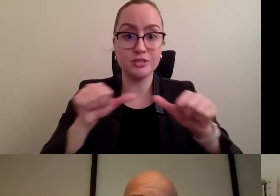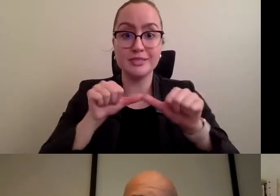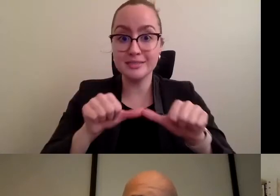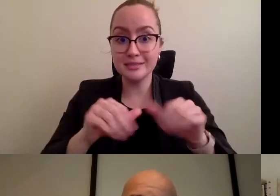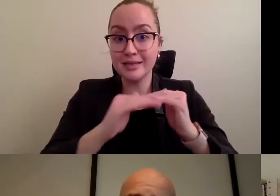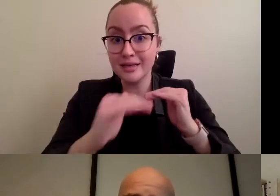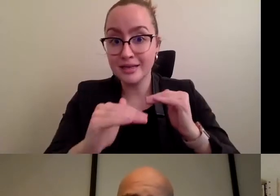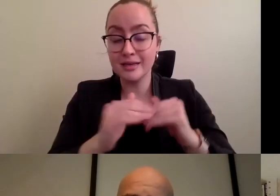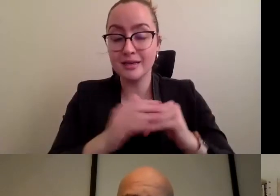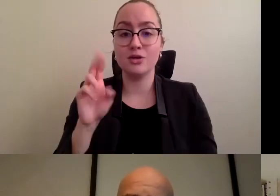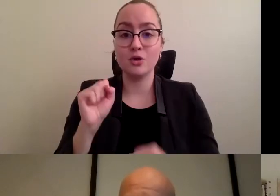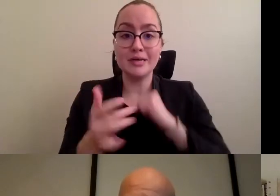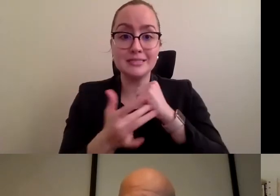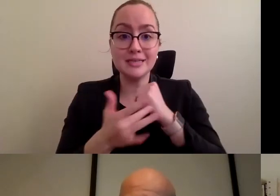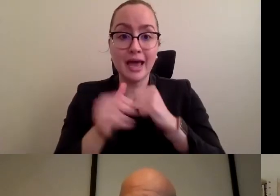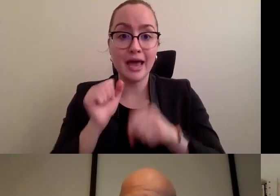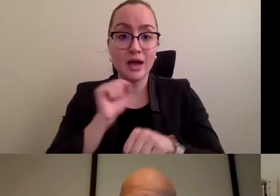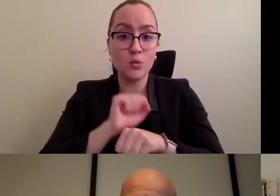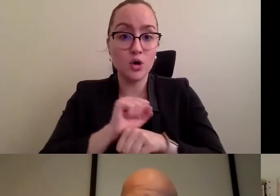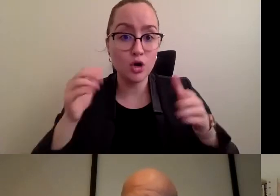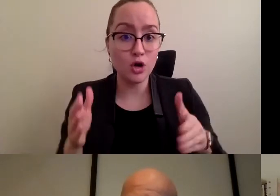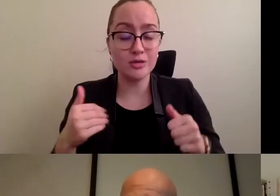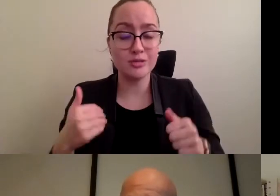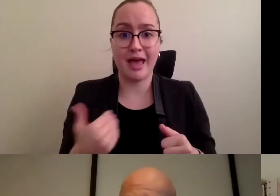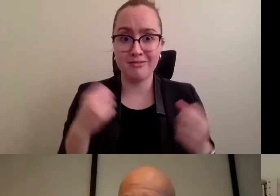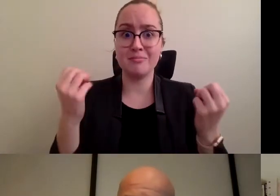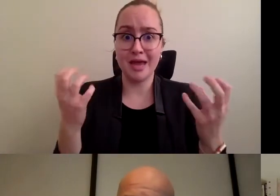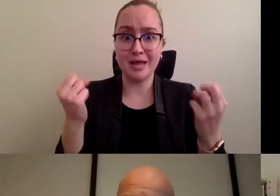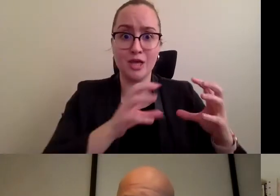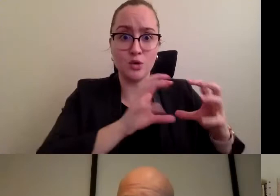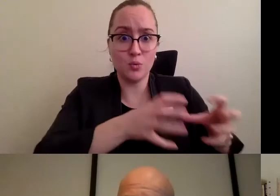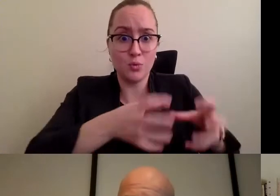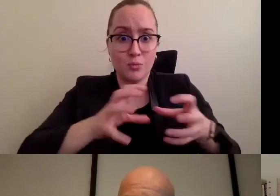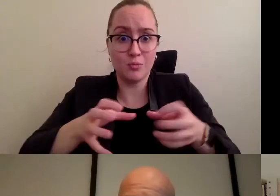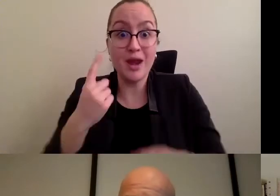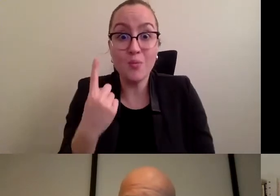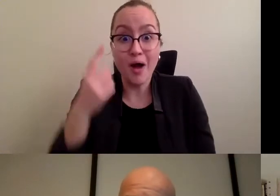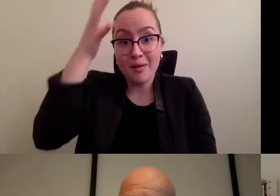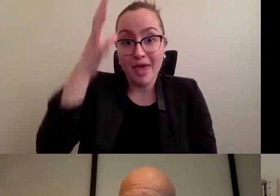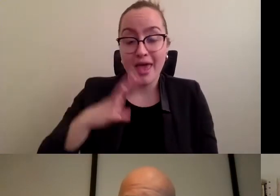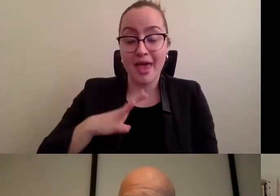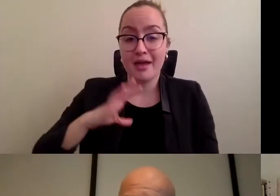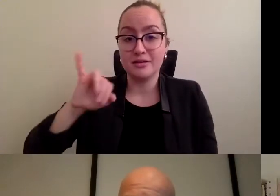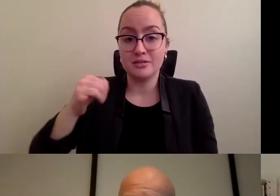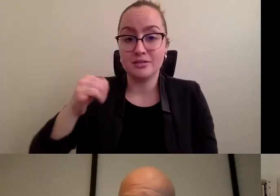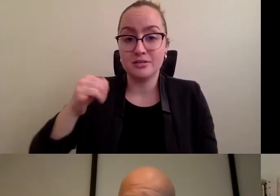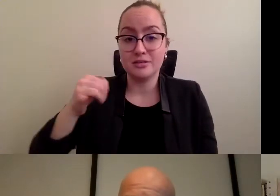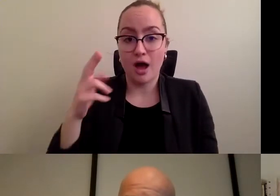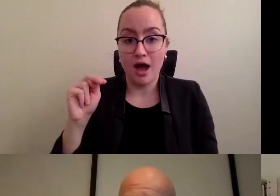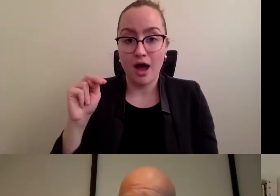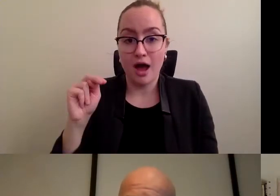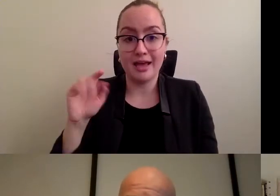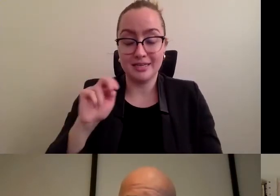de migración, para población, para establecer la población, muchos grupos así. Que este sol